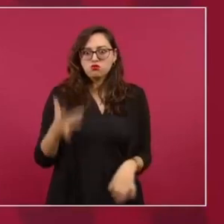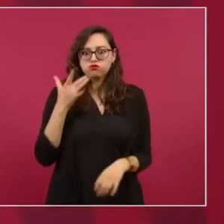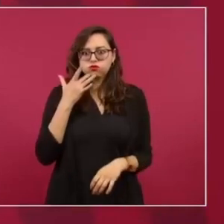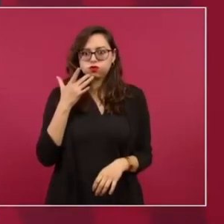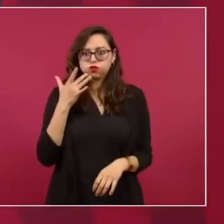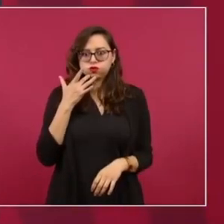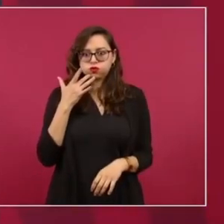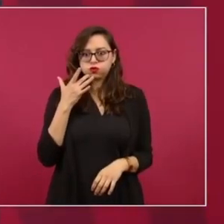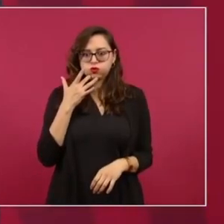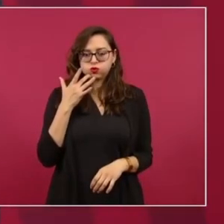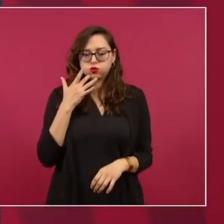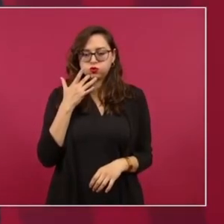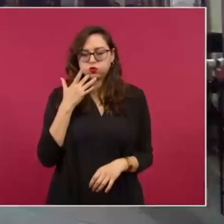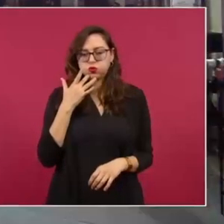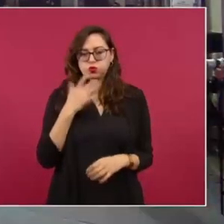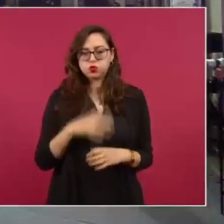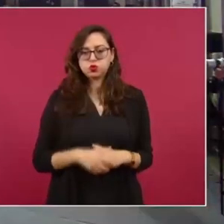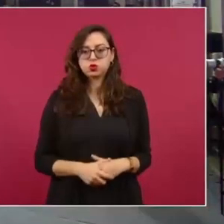¿Eh?